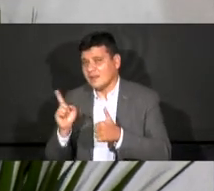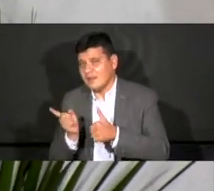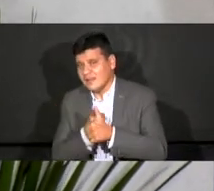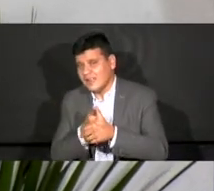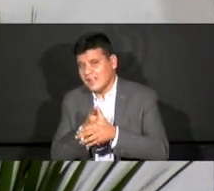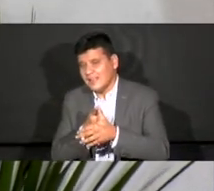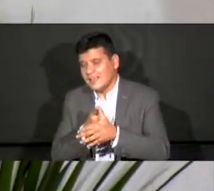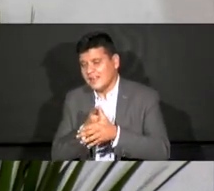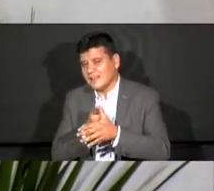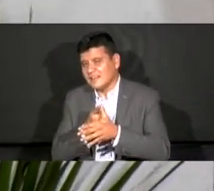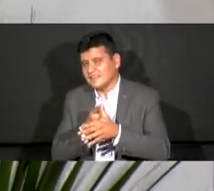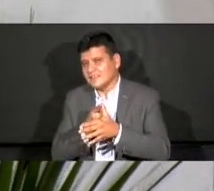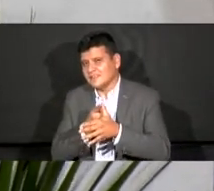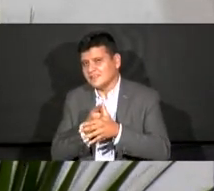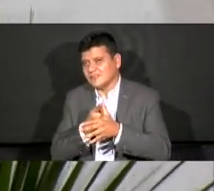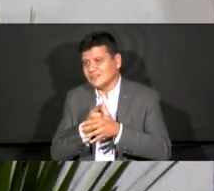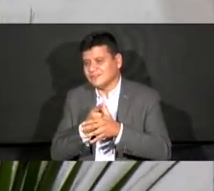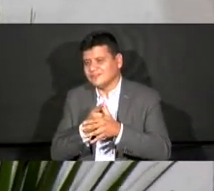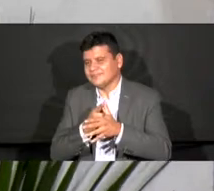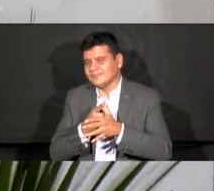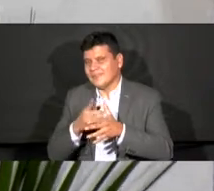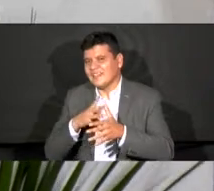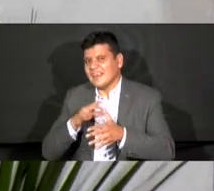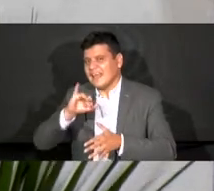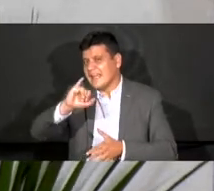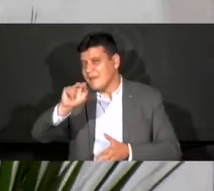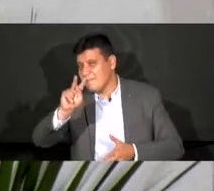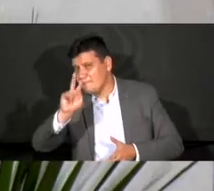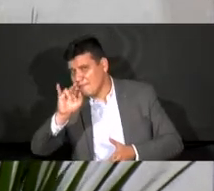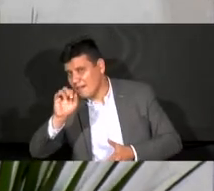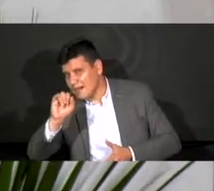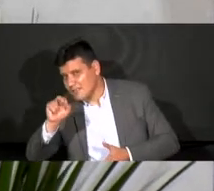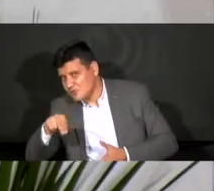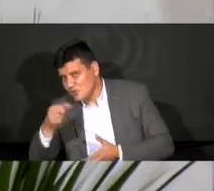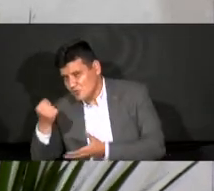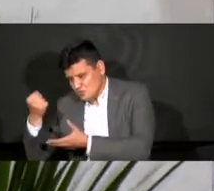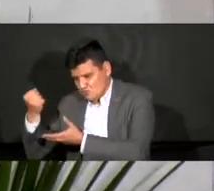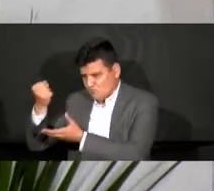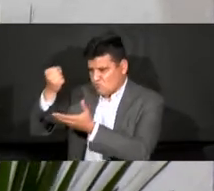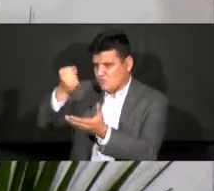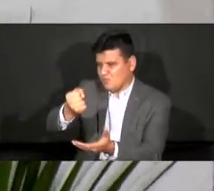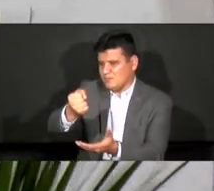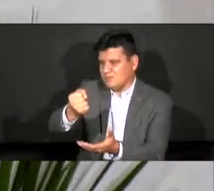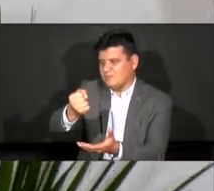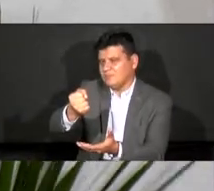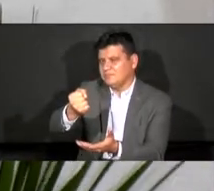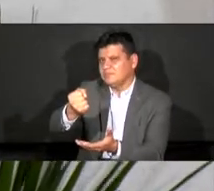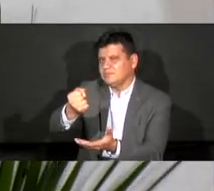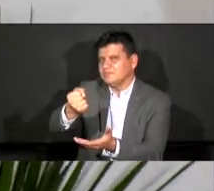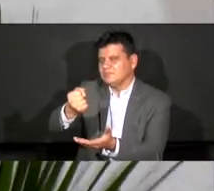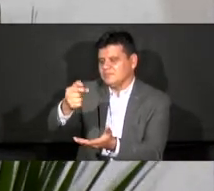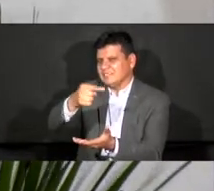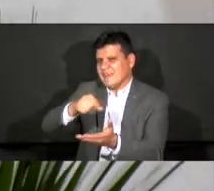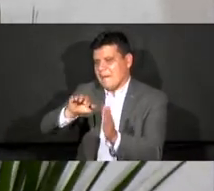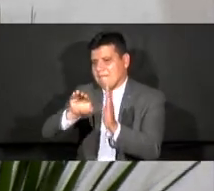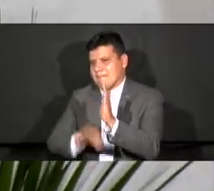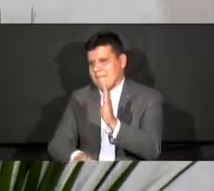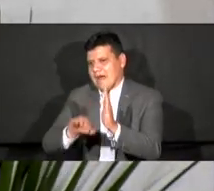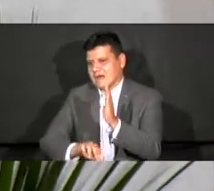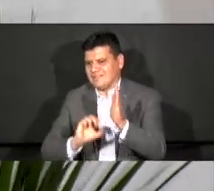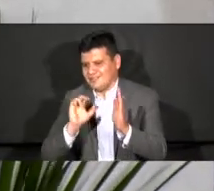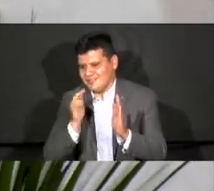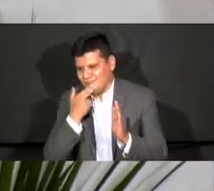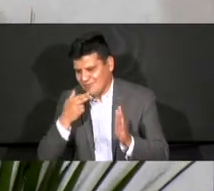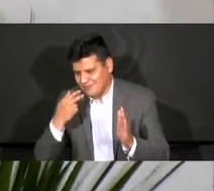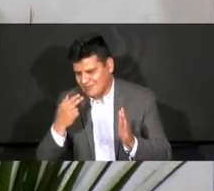histórica en nuestro estado, en la historia contemporánea, pues, de México, del Estado, promoveremos activamente